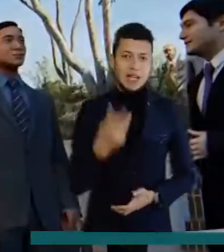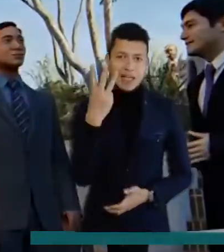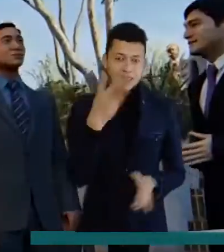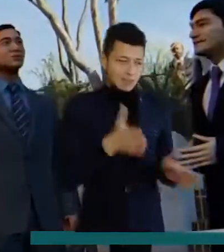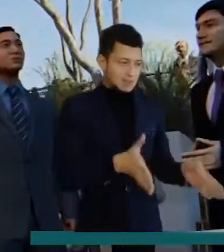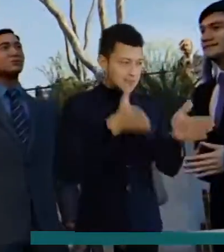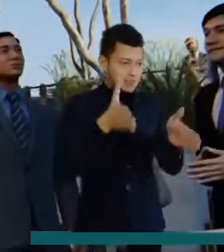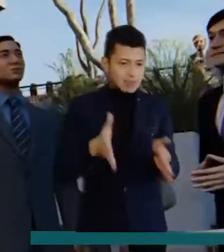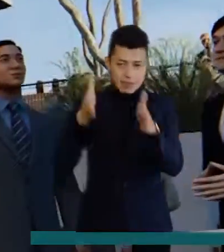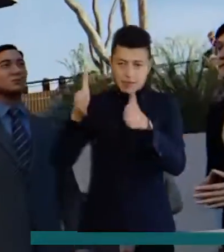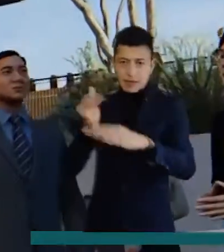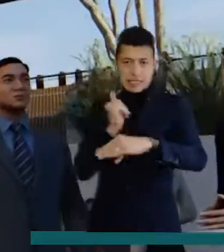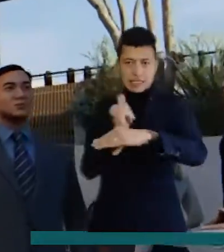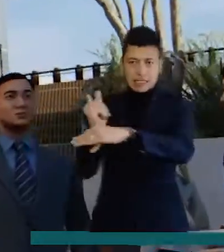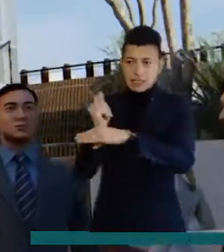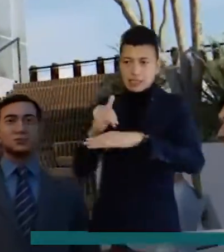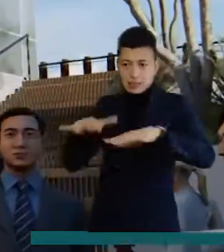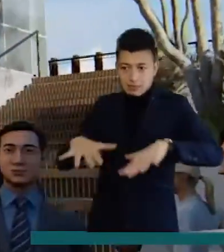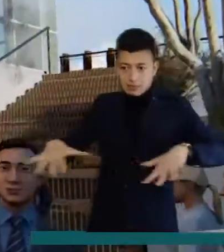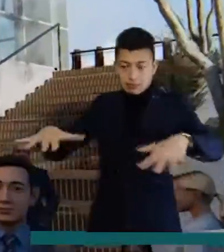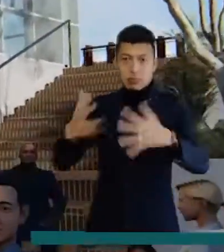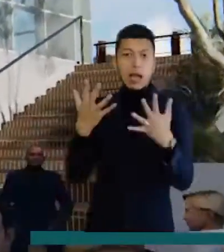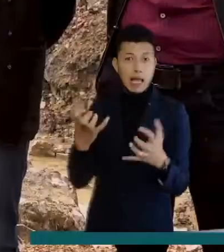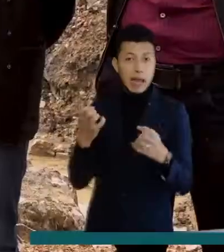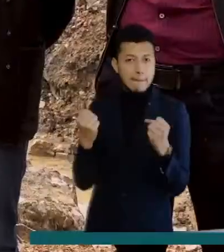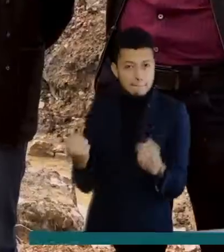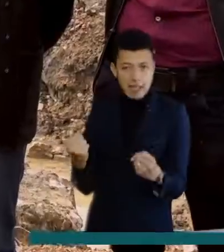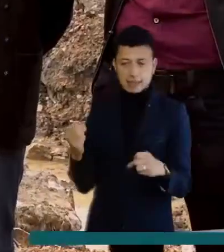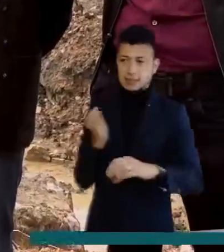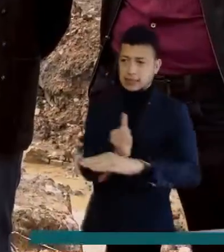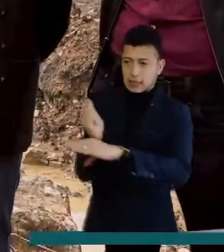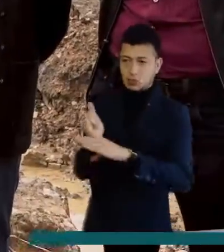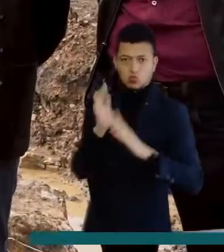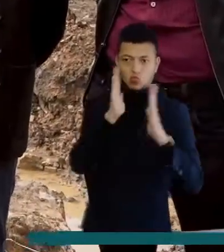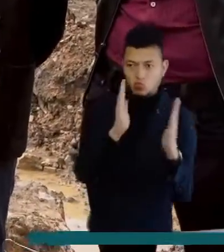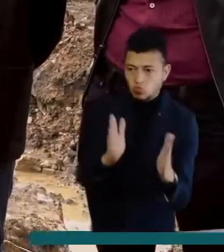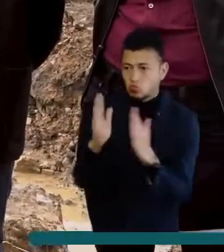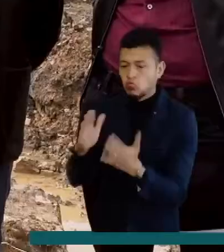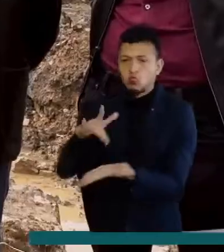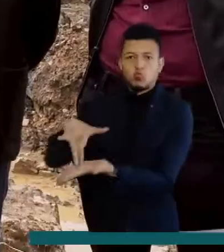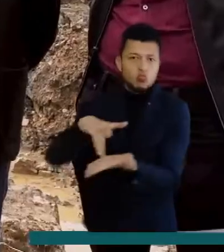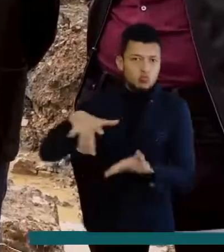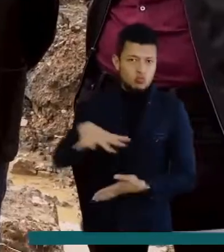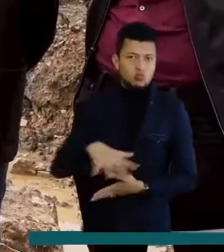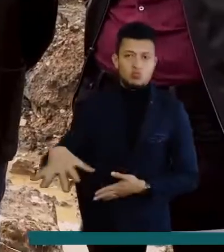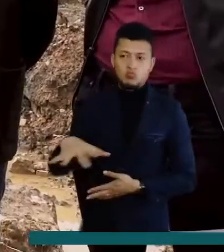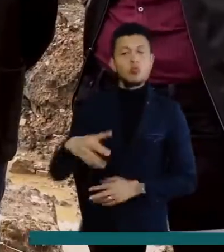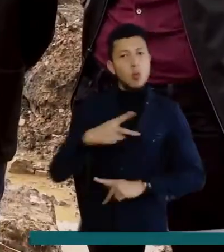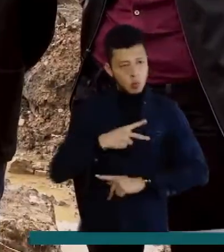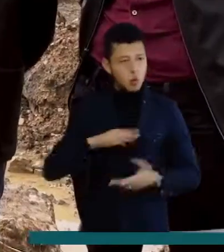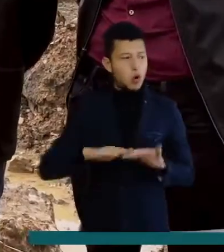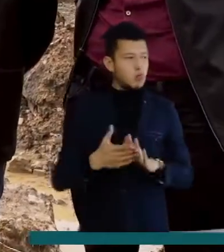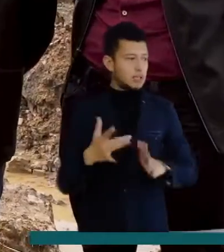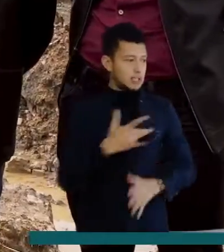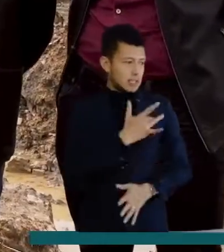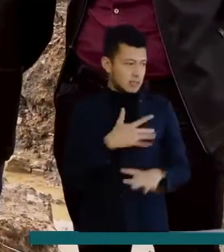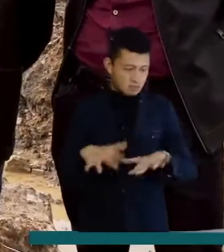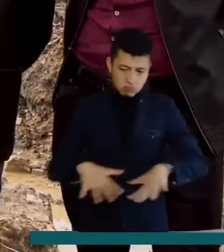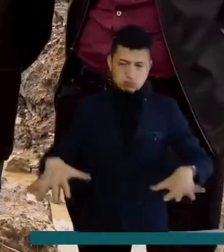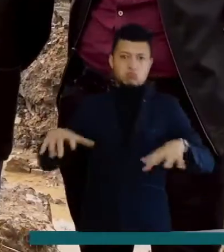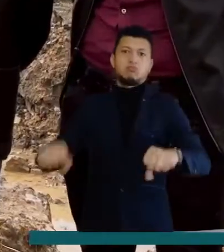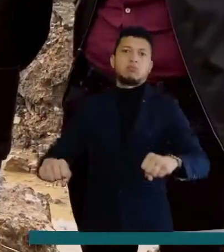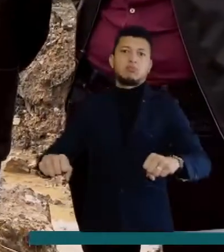Son tres edificios institucionales que buscan consolidar el sector con mucha más presencia institucional, que buscan que este sector sea apropiado por las